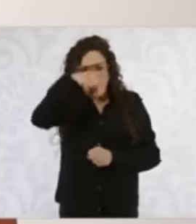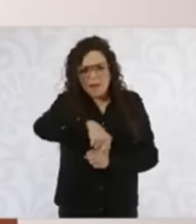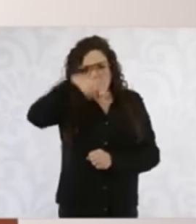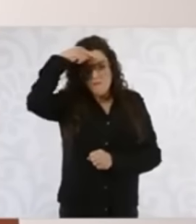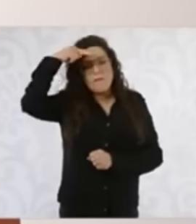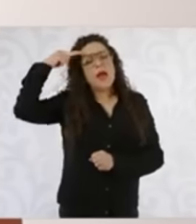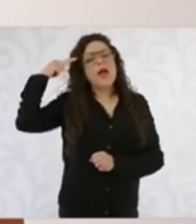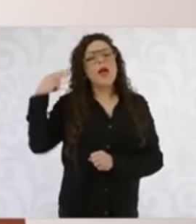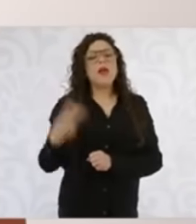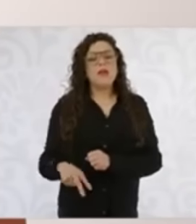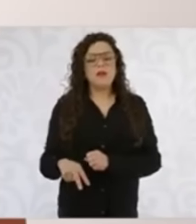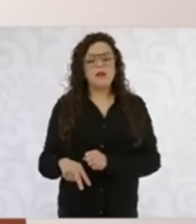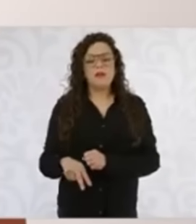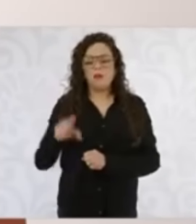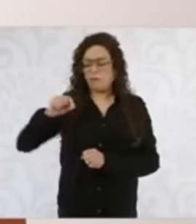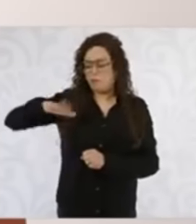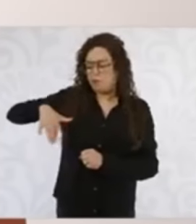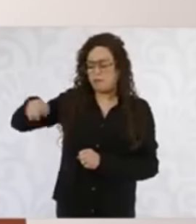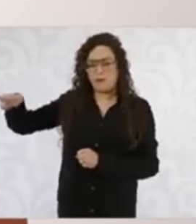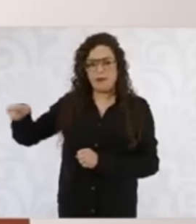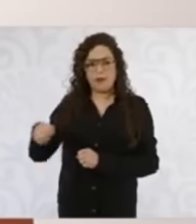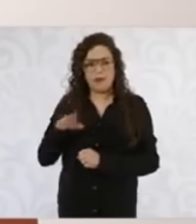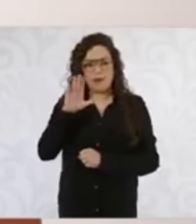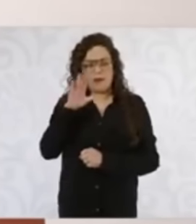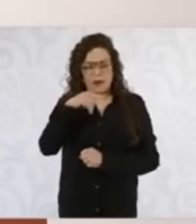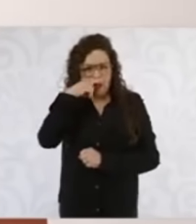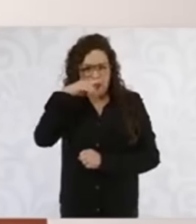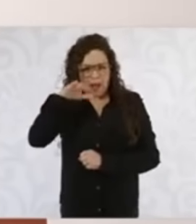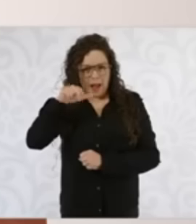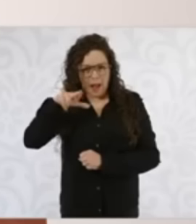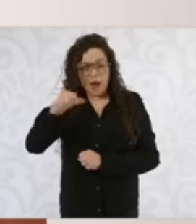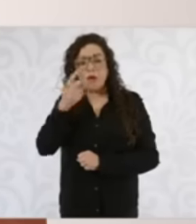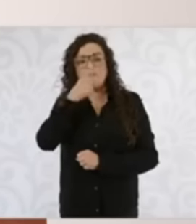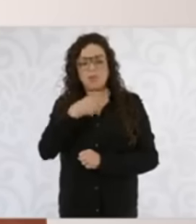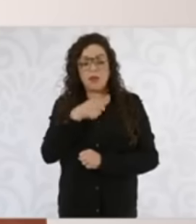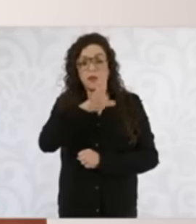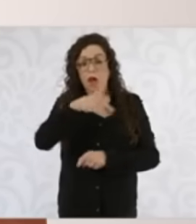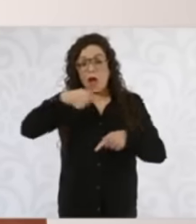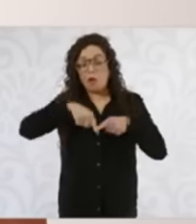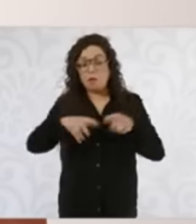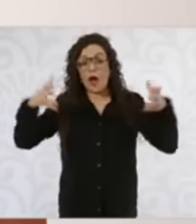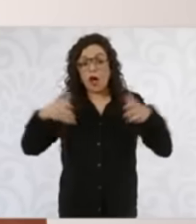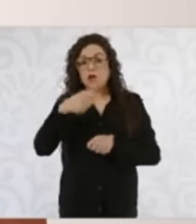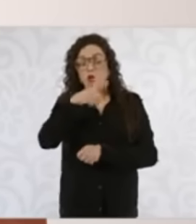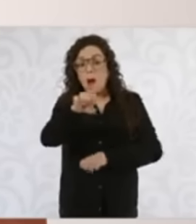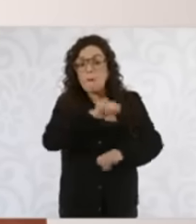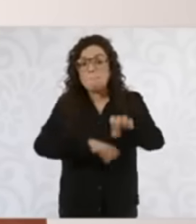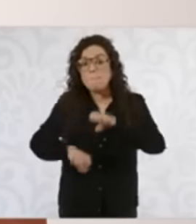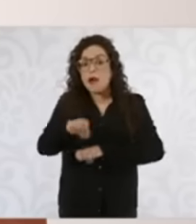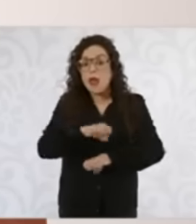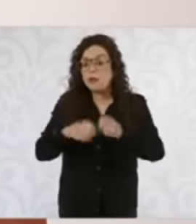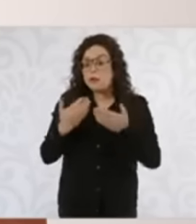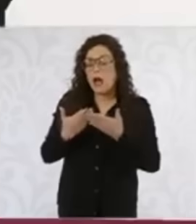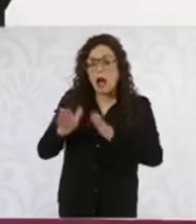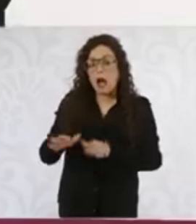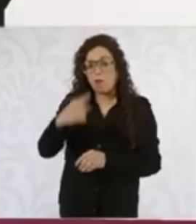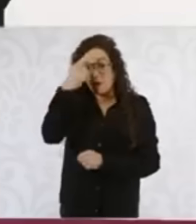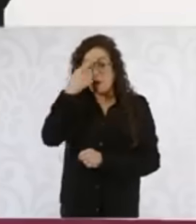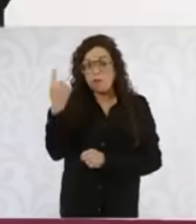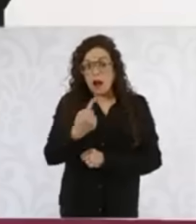viene para el año 2025. Atentas y atentos a este tremendo aviso. Y vean por aquí lo que